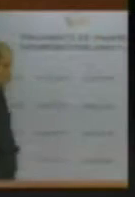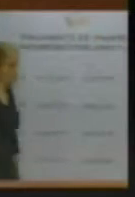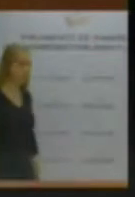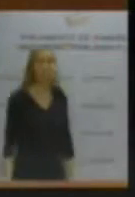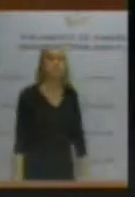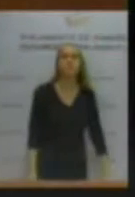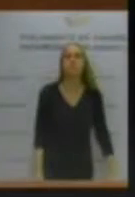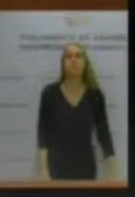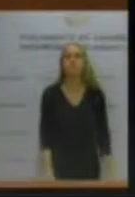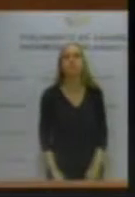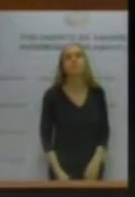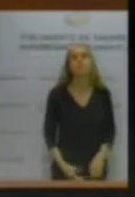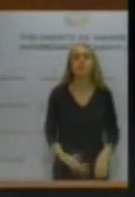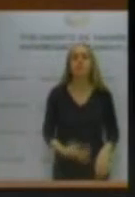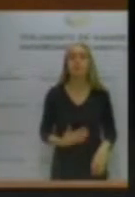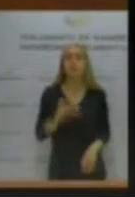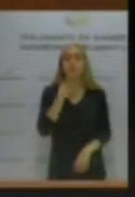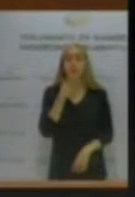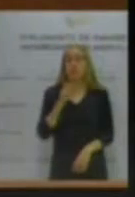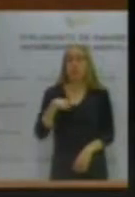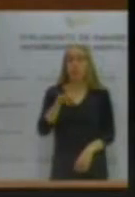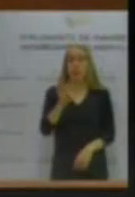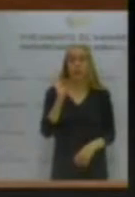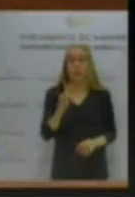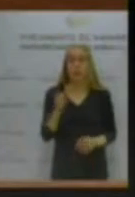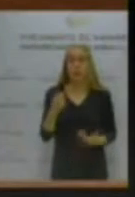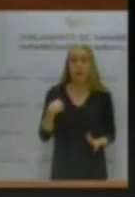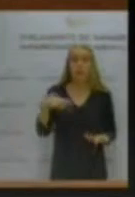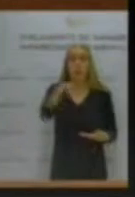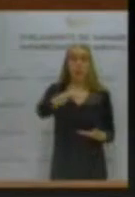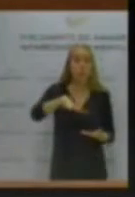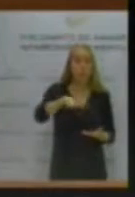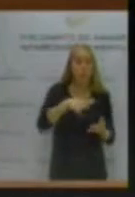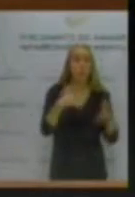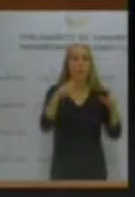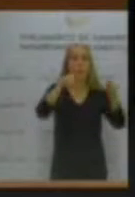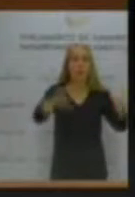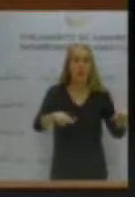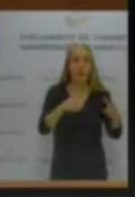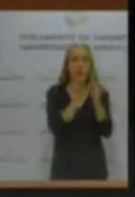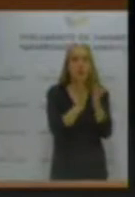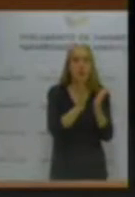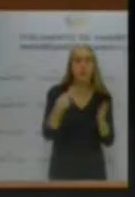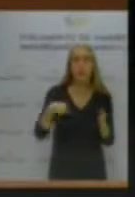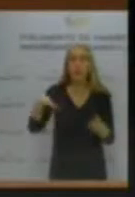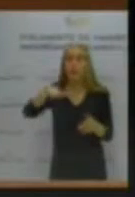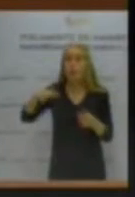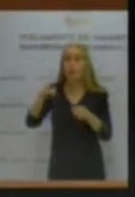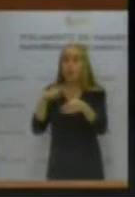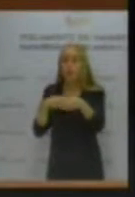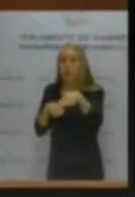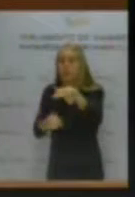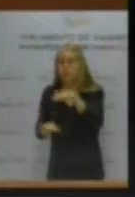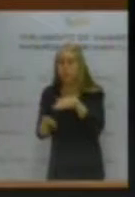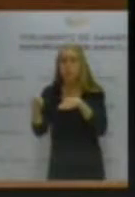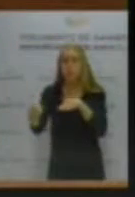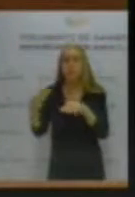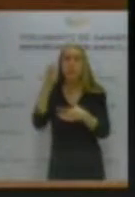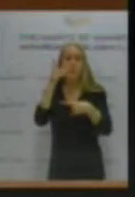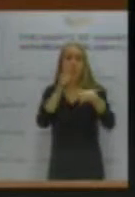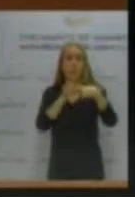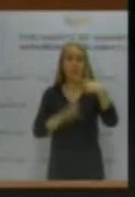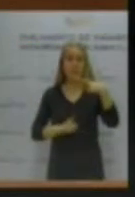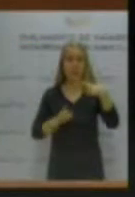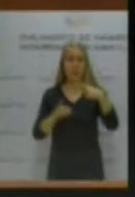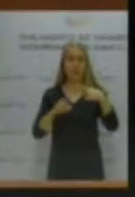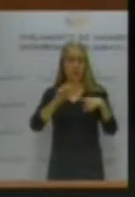Si no se decide dónde se hace la planta de tratamiento y dónde se enterrará el residuo final de la mitad de las toneladas de basura que